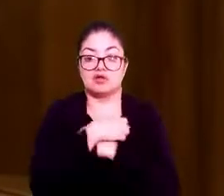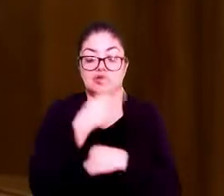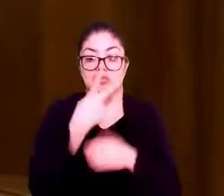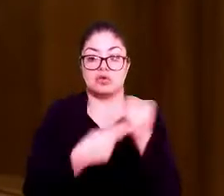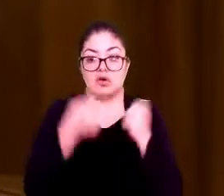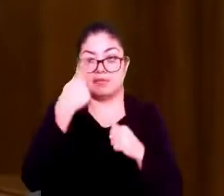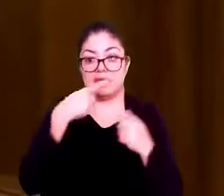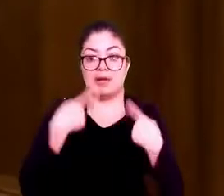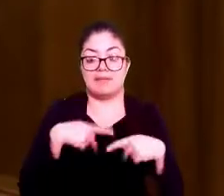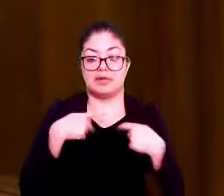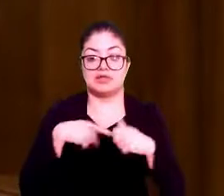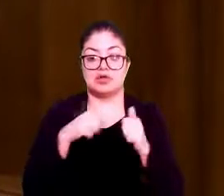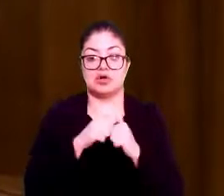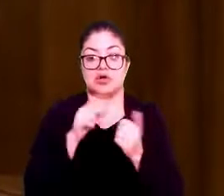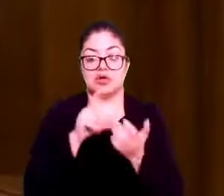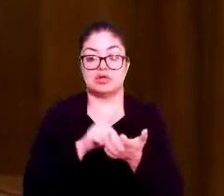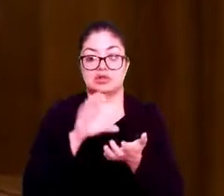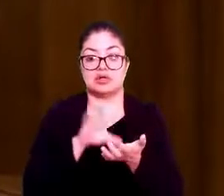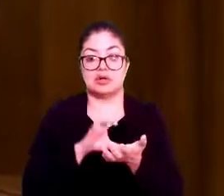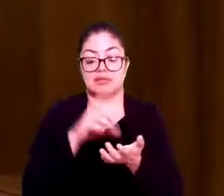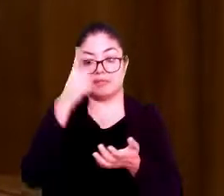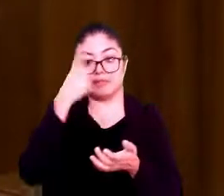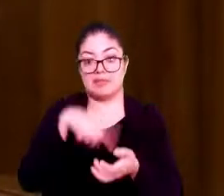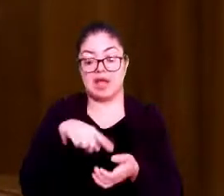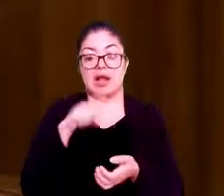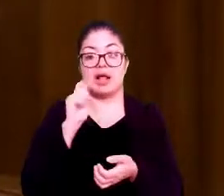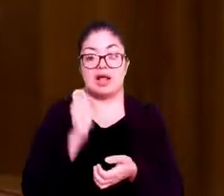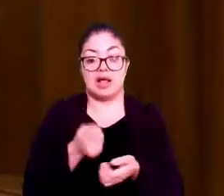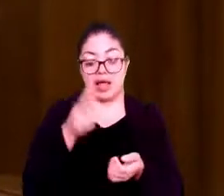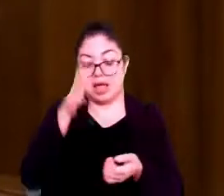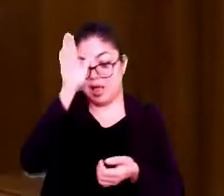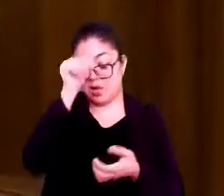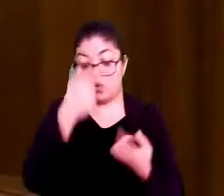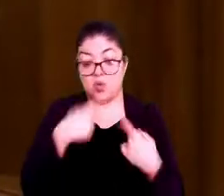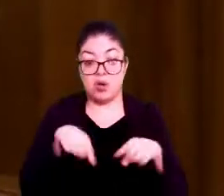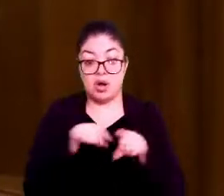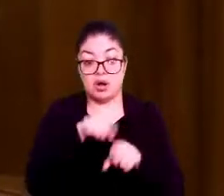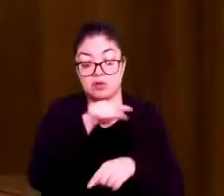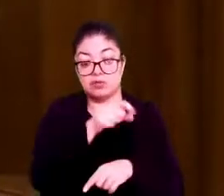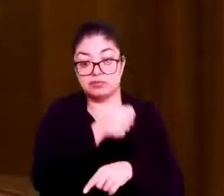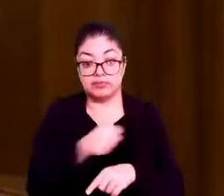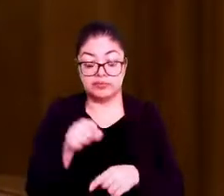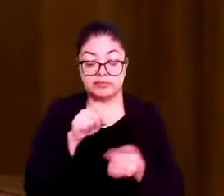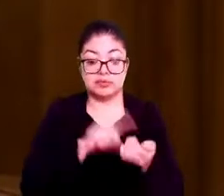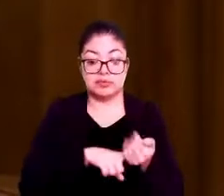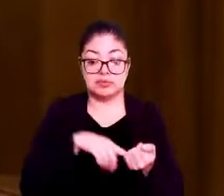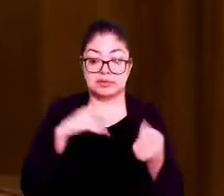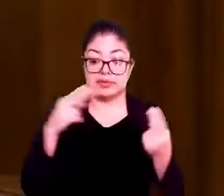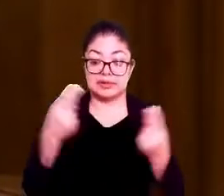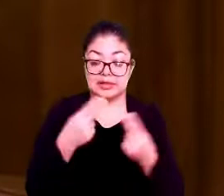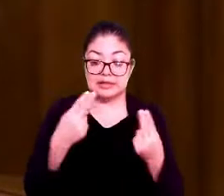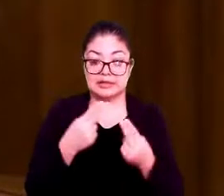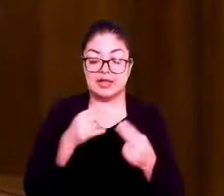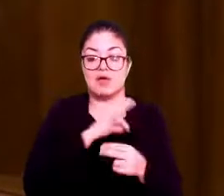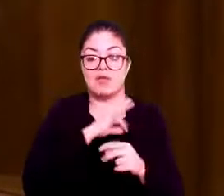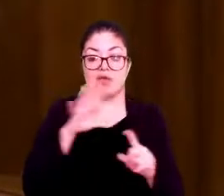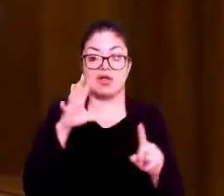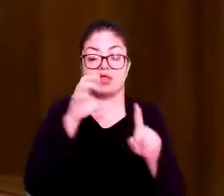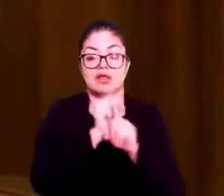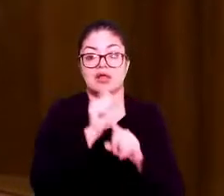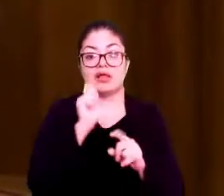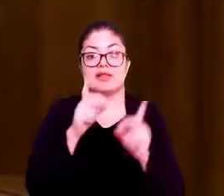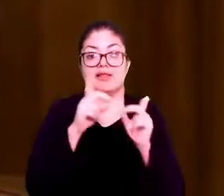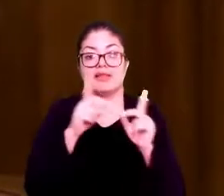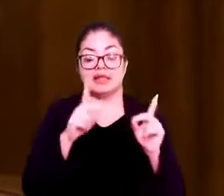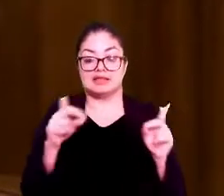las personas con discapacidad para que, en acuerdo a sus capacidades, intereses y necesidades, alcancen el máximo